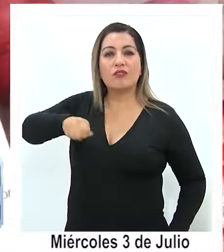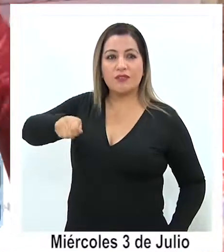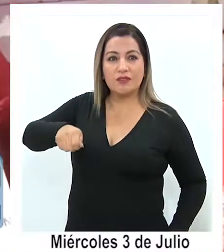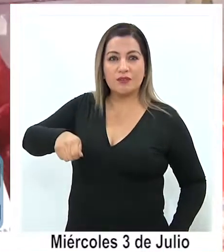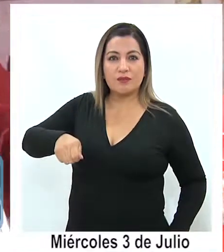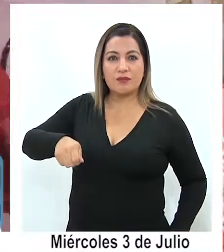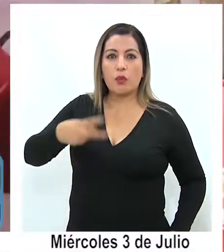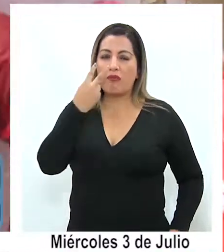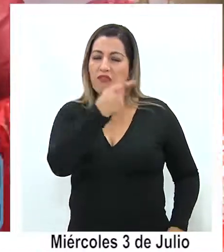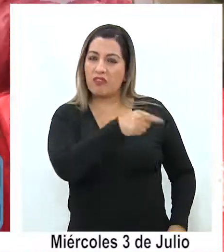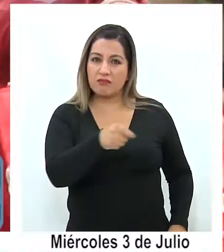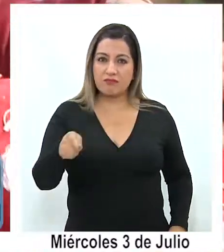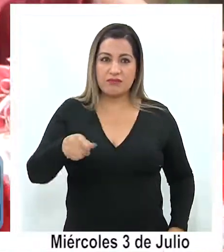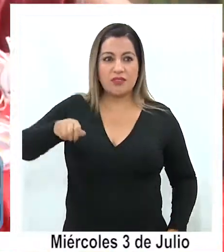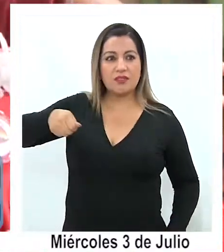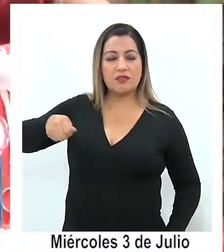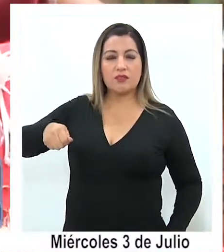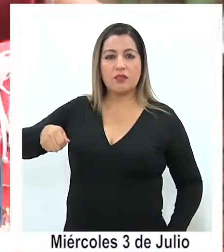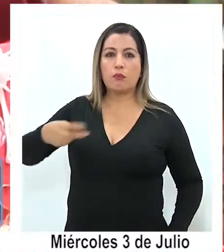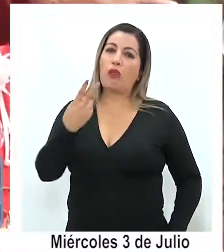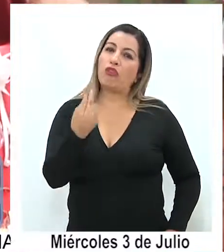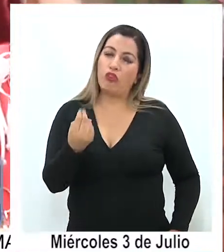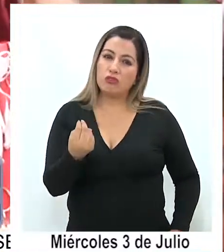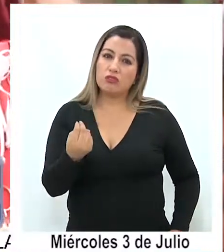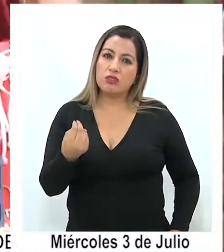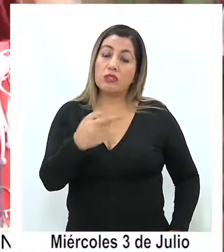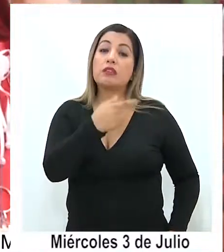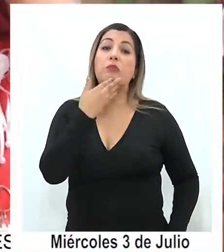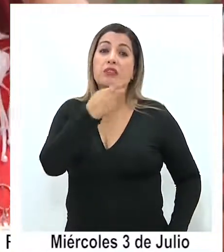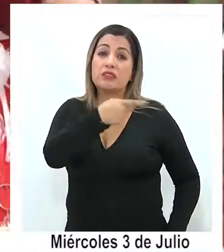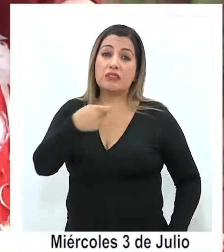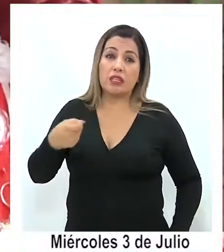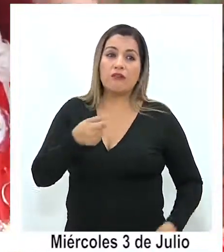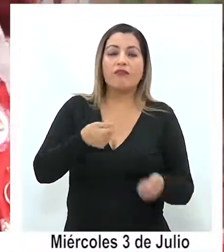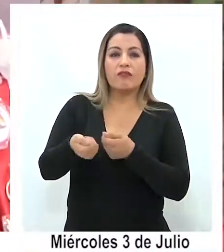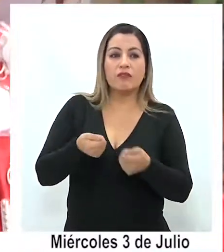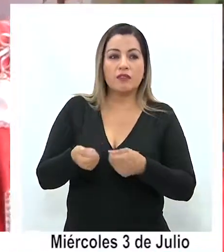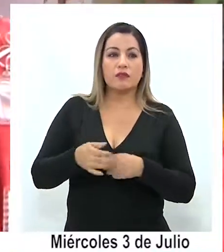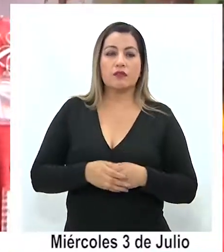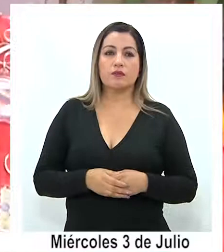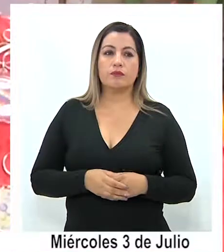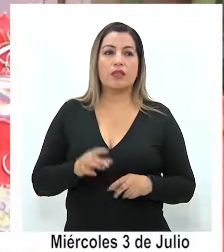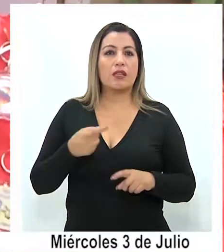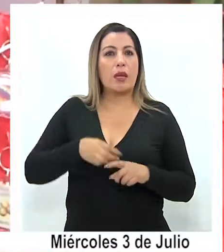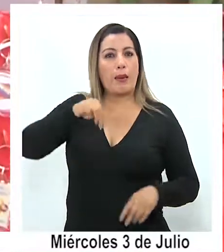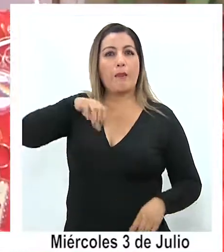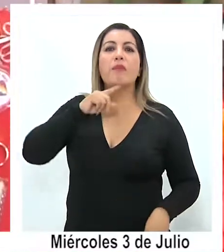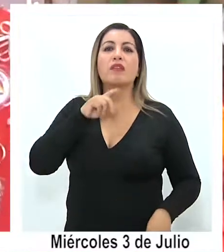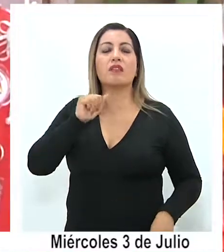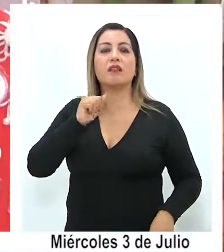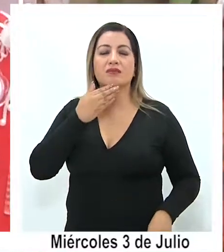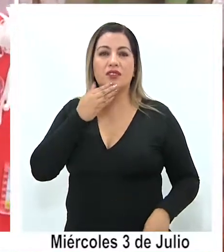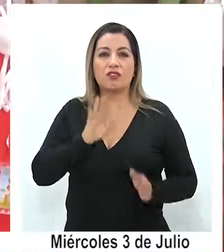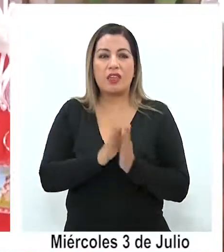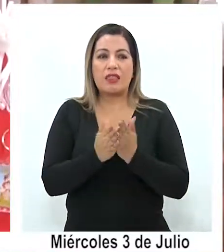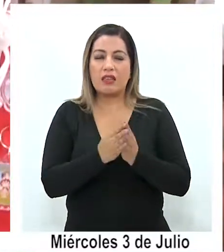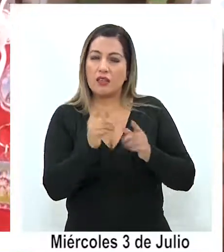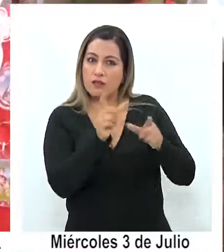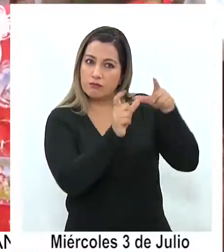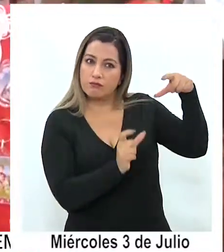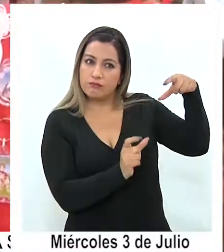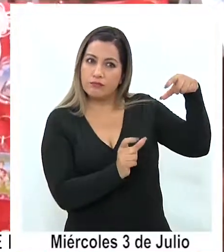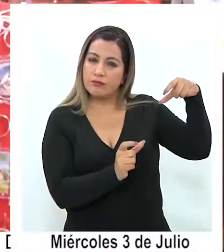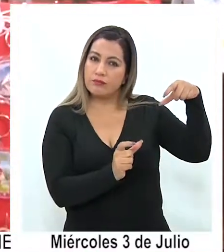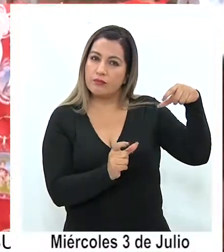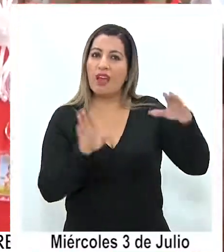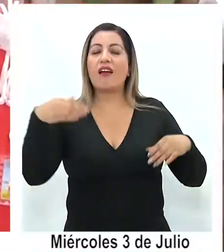como puede ver, tengo llaveros por docena, por ciento, llaveros metálicos, también tengo tarjetitas. Podría haber,